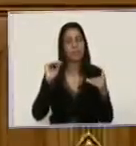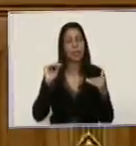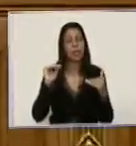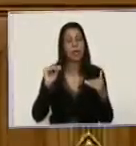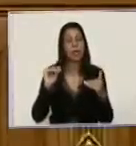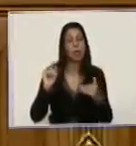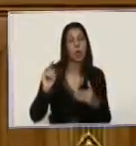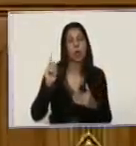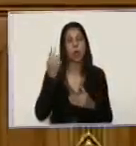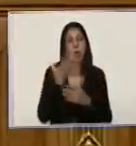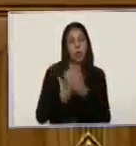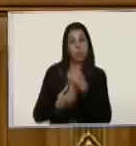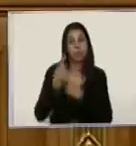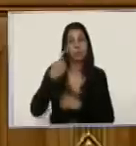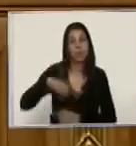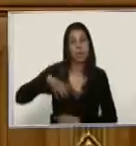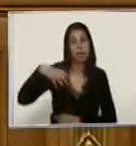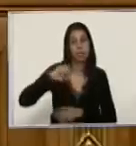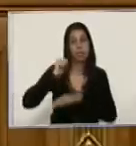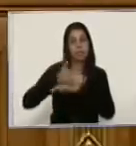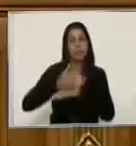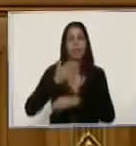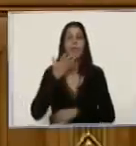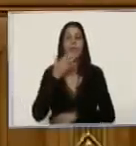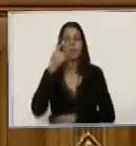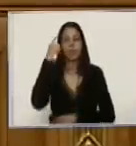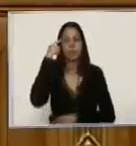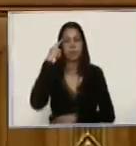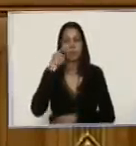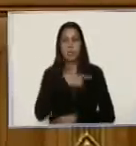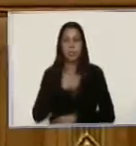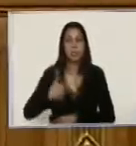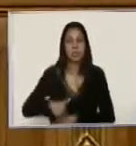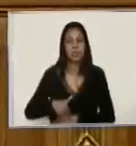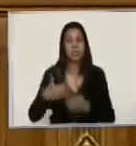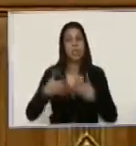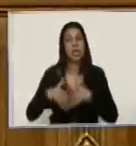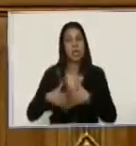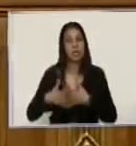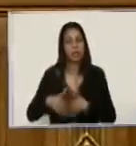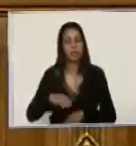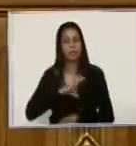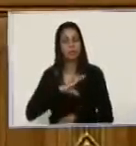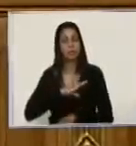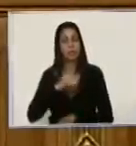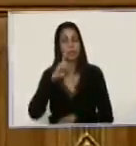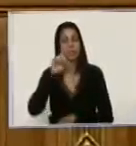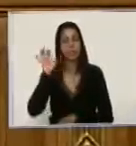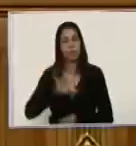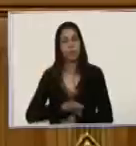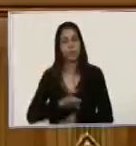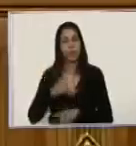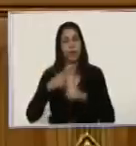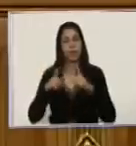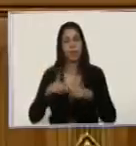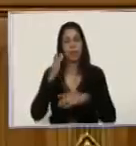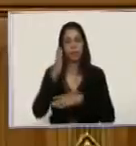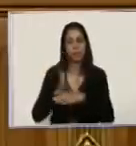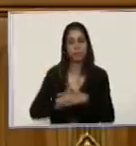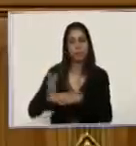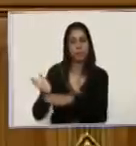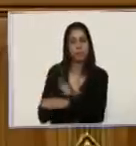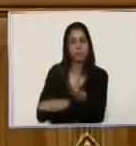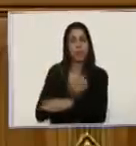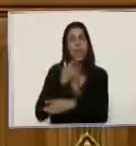solo capital global. Por ejemplo, China National Petroleum Company es 100% del Estado, pero se han picado varias partes que las compró Vanguard.